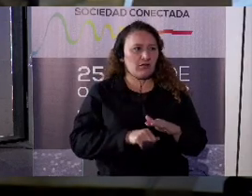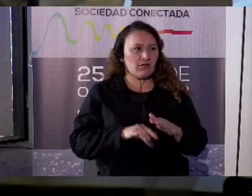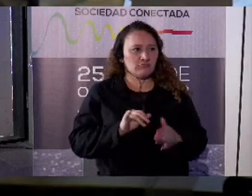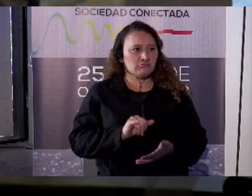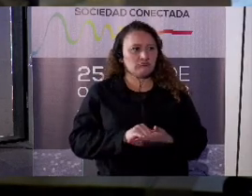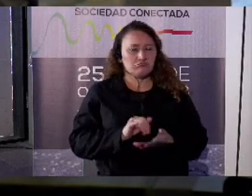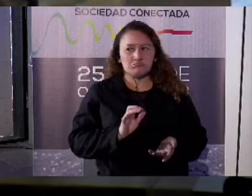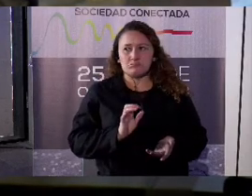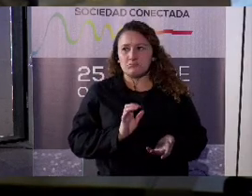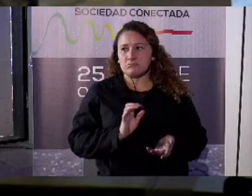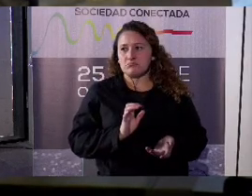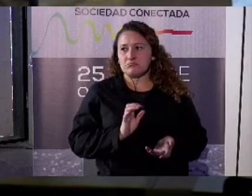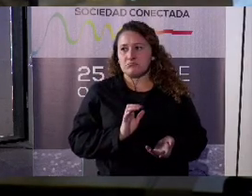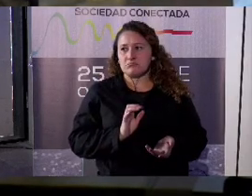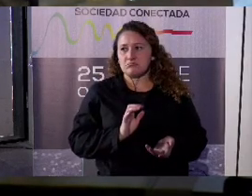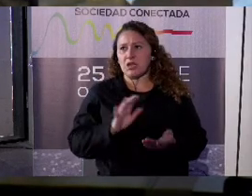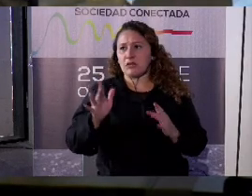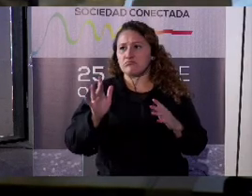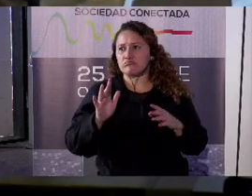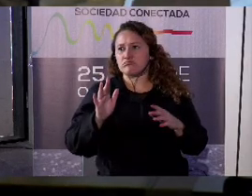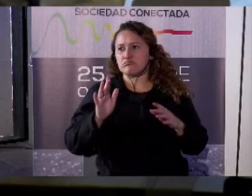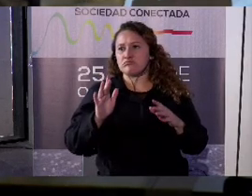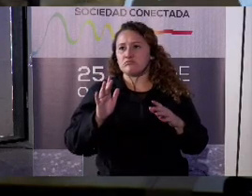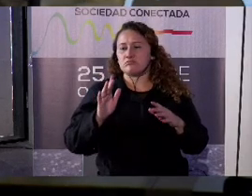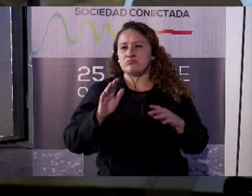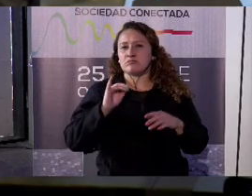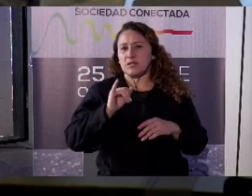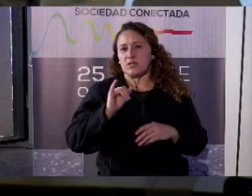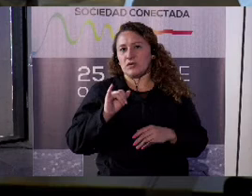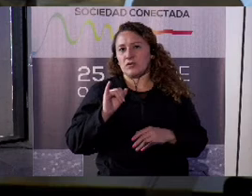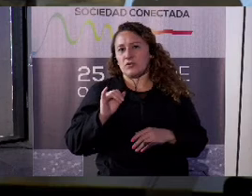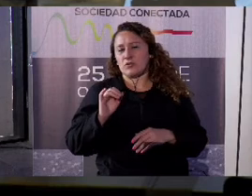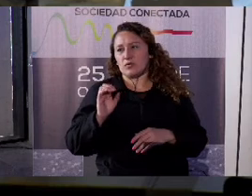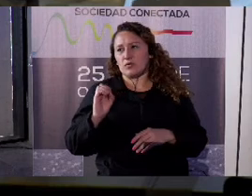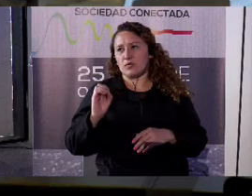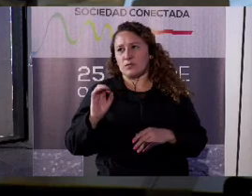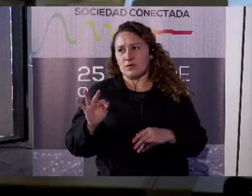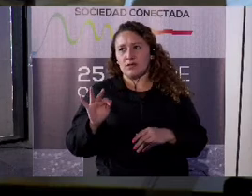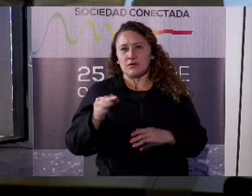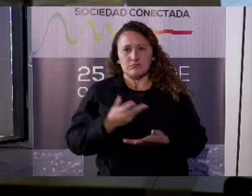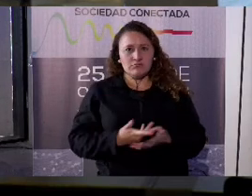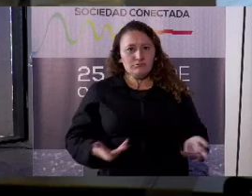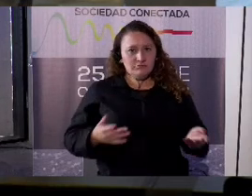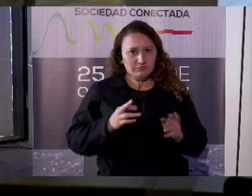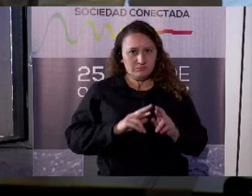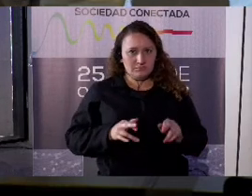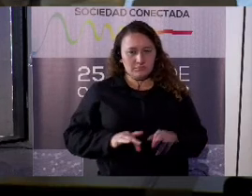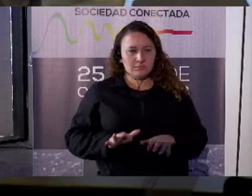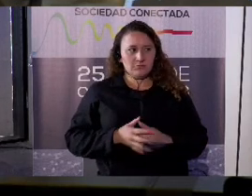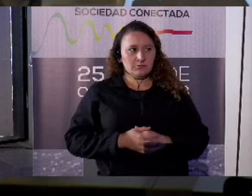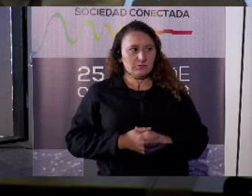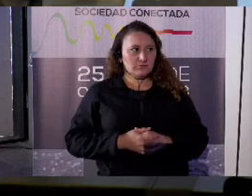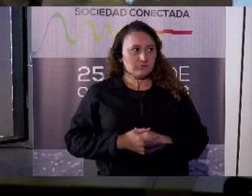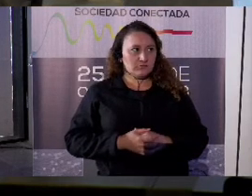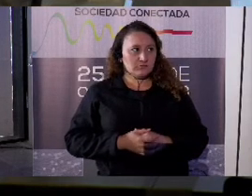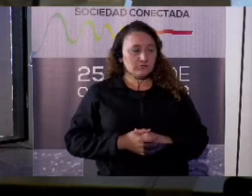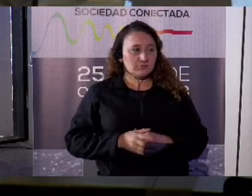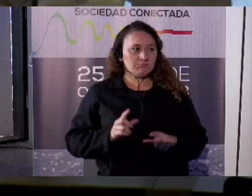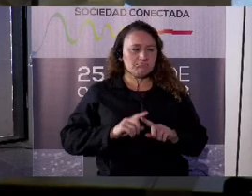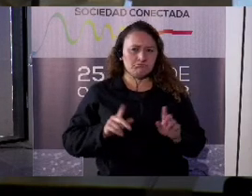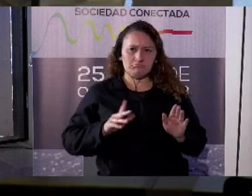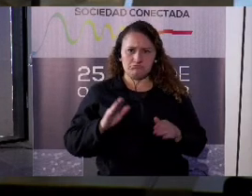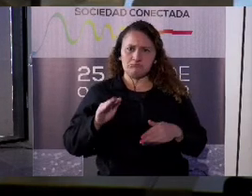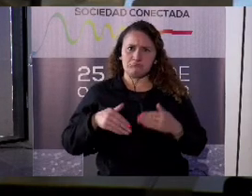y para Pues los aplicaciones de iot internet las cosas pero que